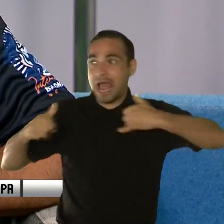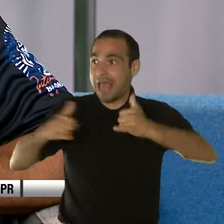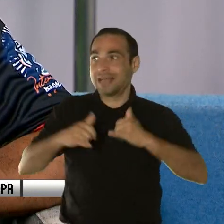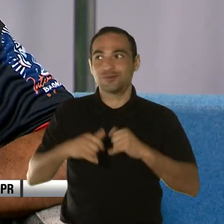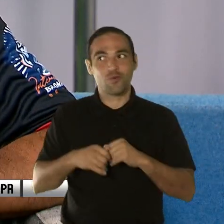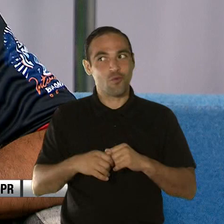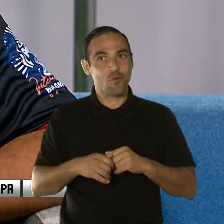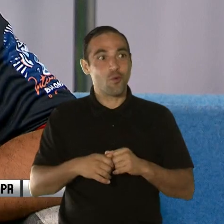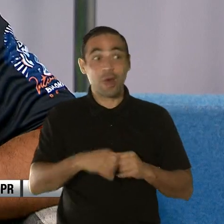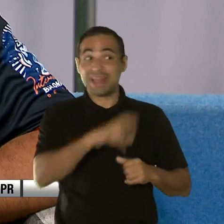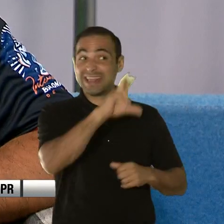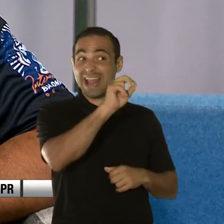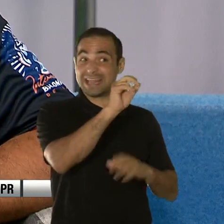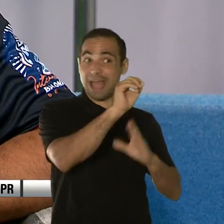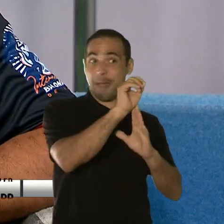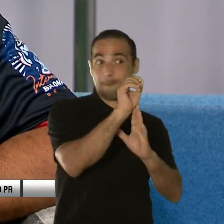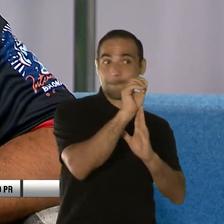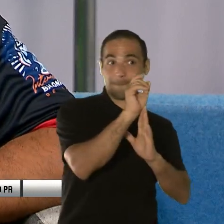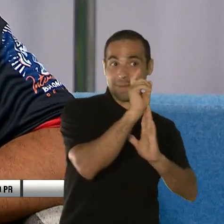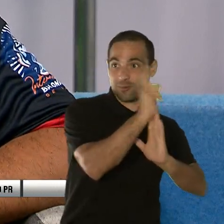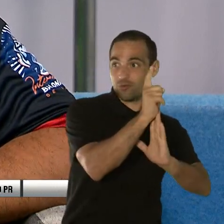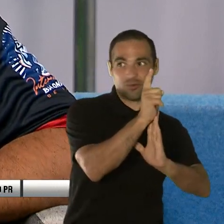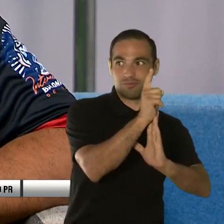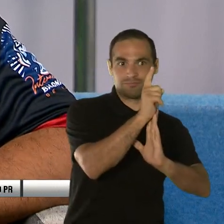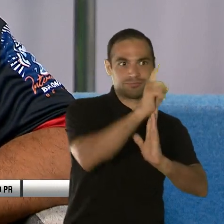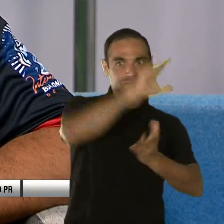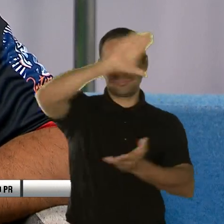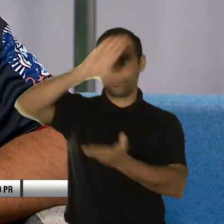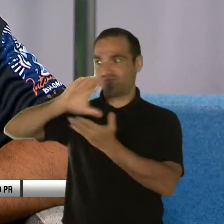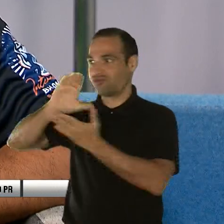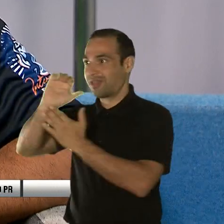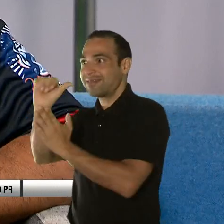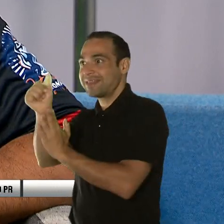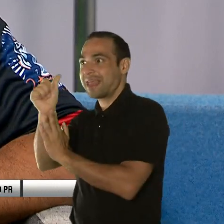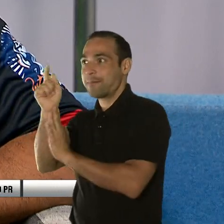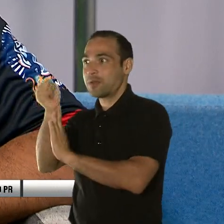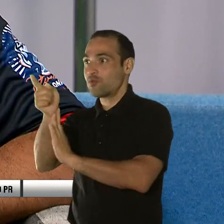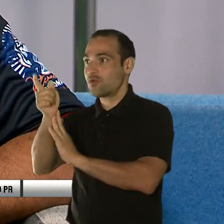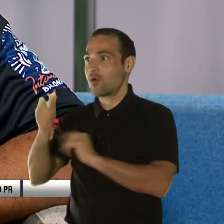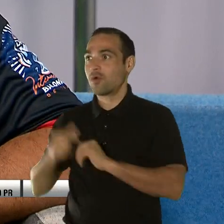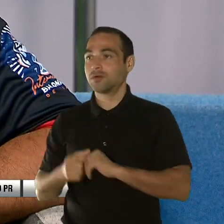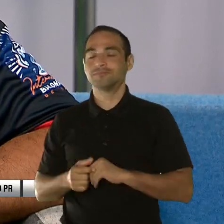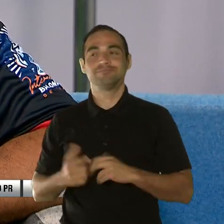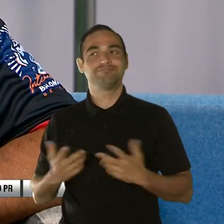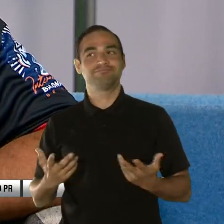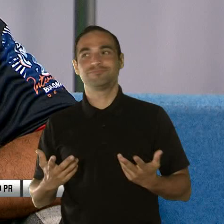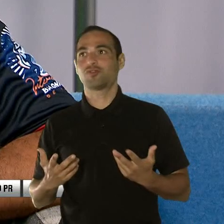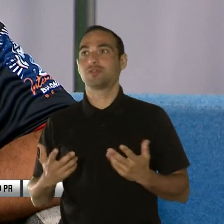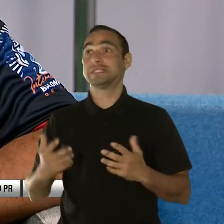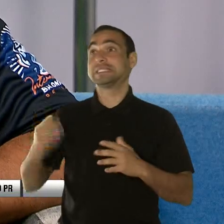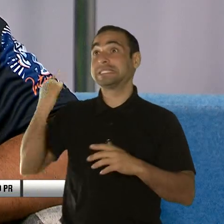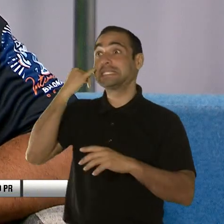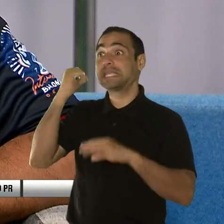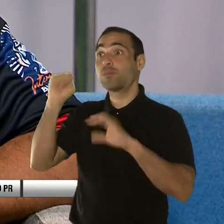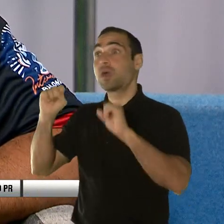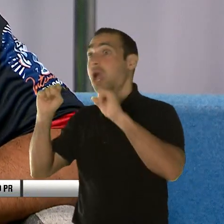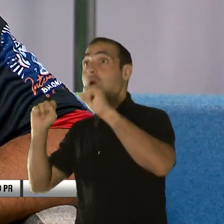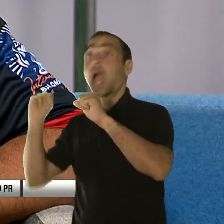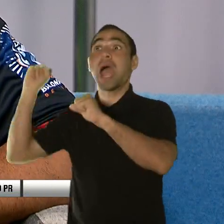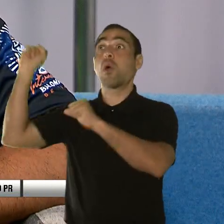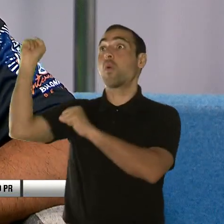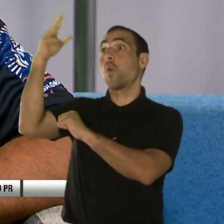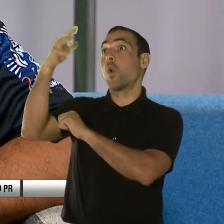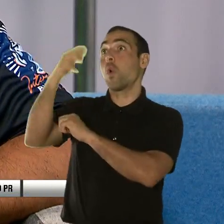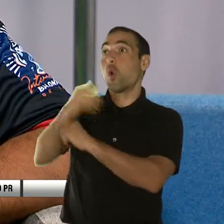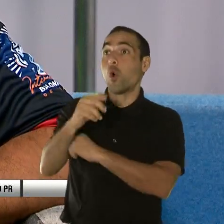diez minutos es la cosa entonces adicional a eso pues esa dinámica de que con un puente aéreo vale dos dos puntos que si giro en el aire con